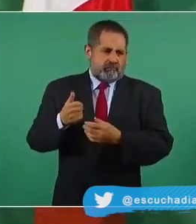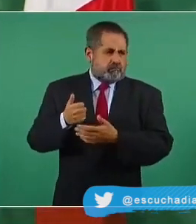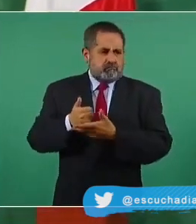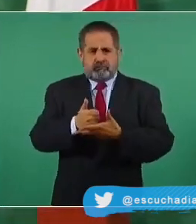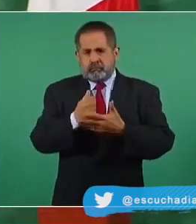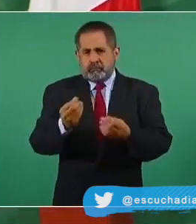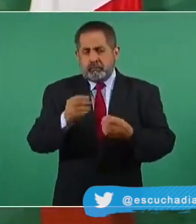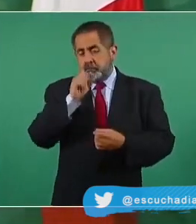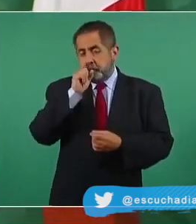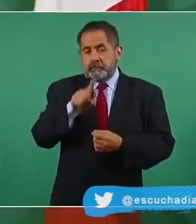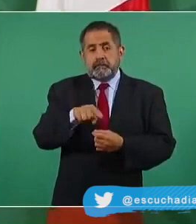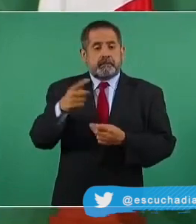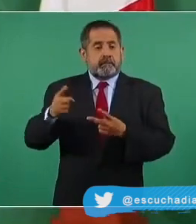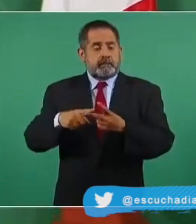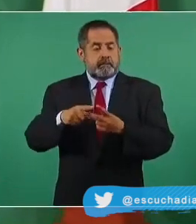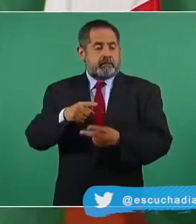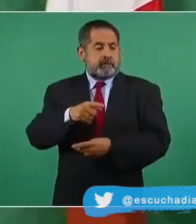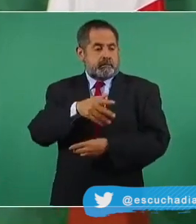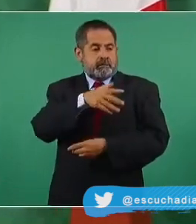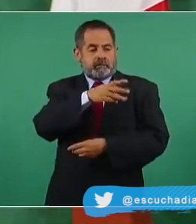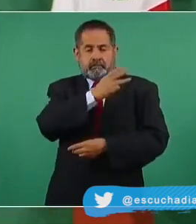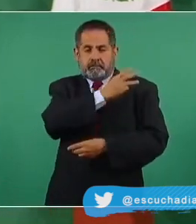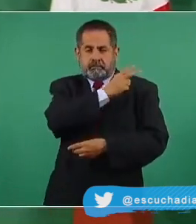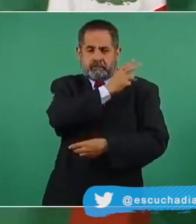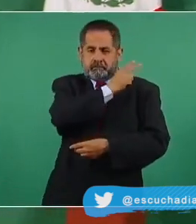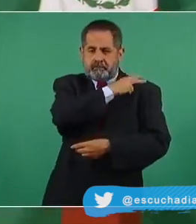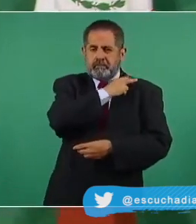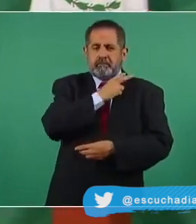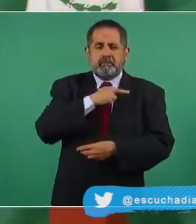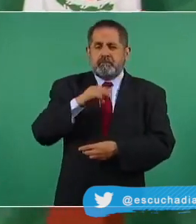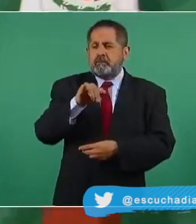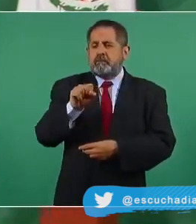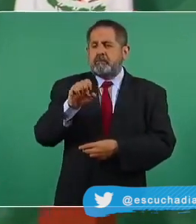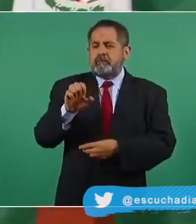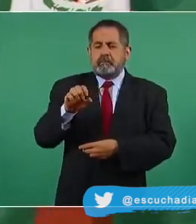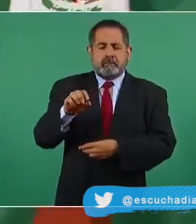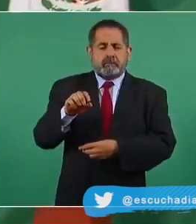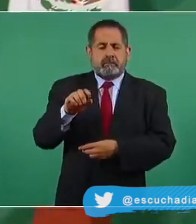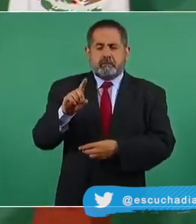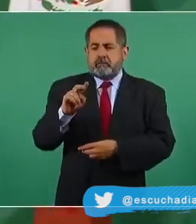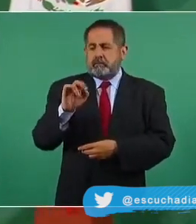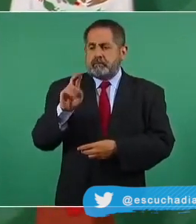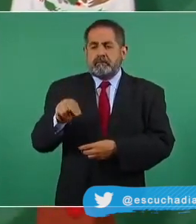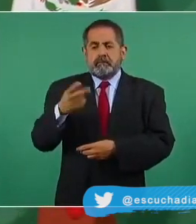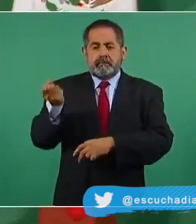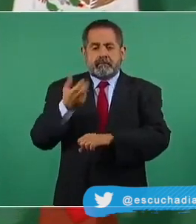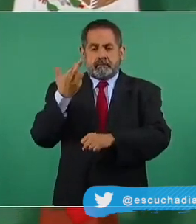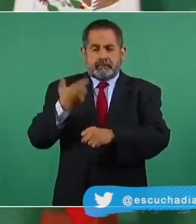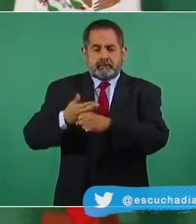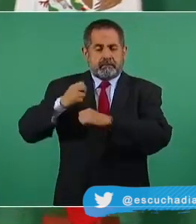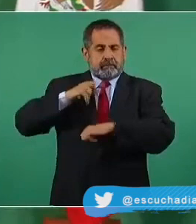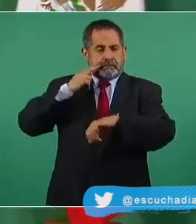desmontará la infraestructura hospitalaria, porque la posibilidad de una tercera ola está latente.